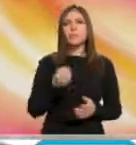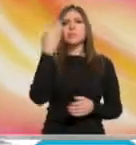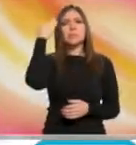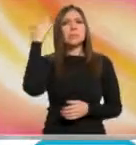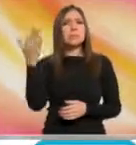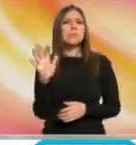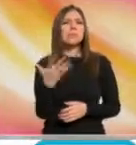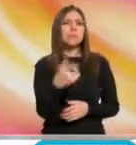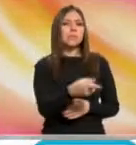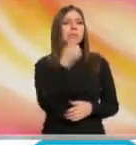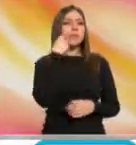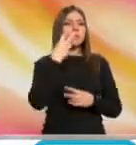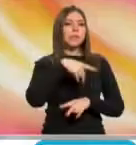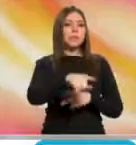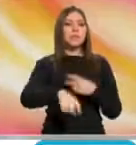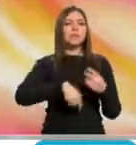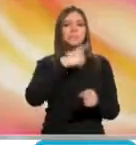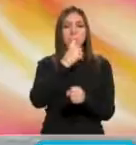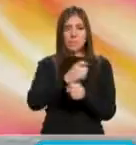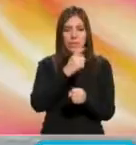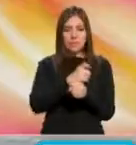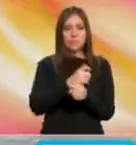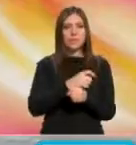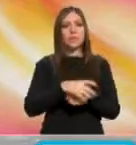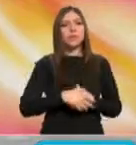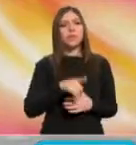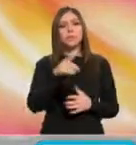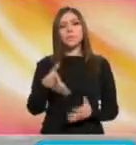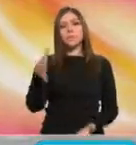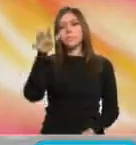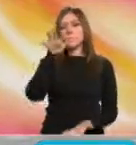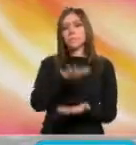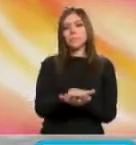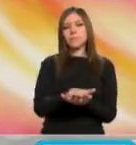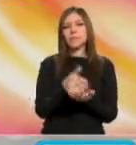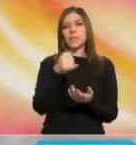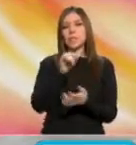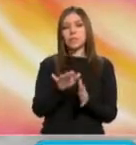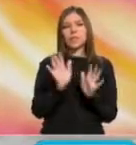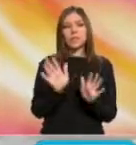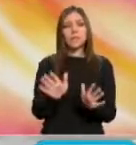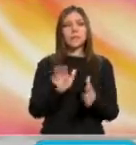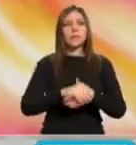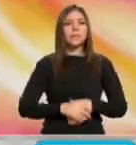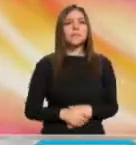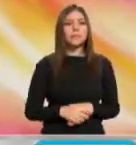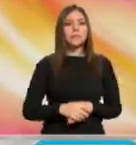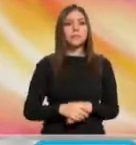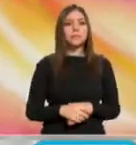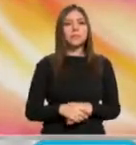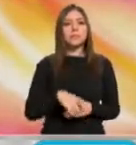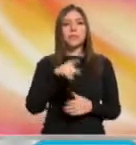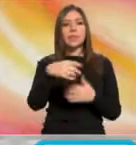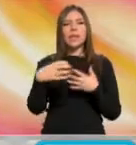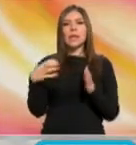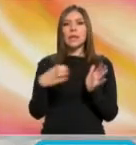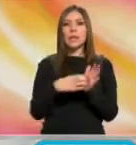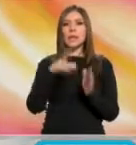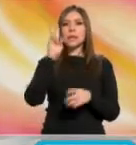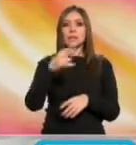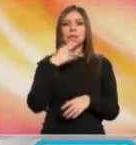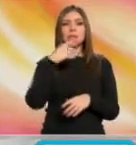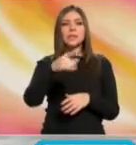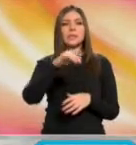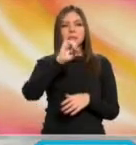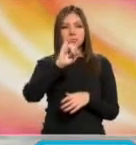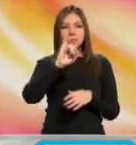está. El paso 1. Ya Sí. el paso 1, Ya 2, está. y lo tenemos ahí, ¿no? En este caso esta cajita es bien útil porque sí